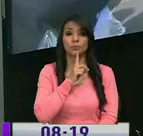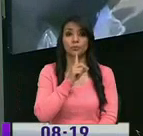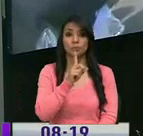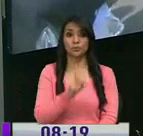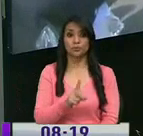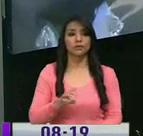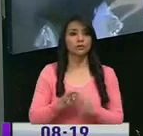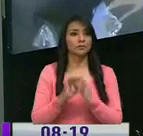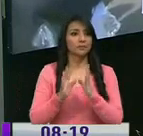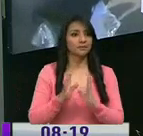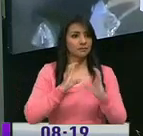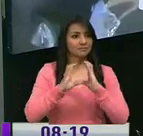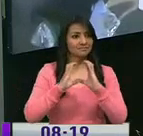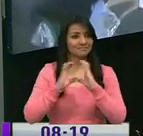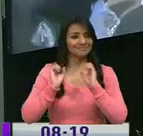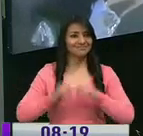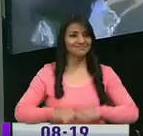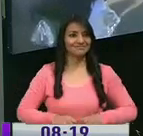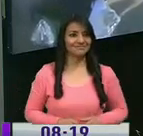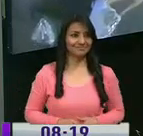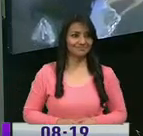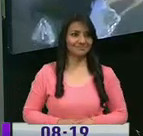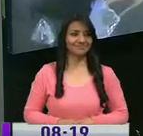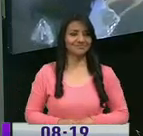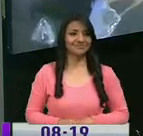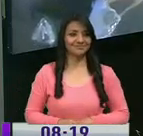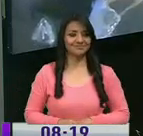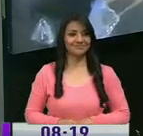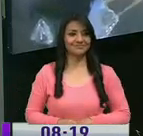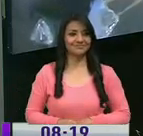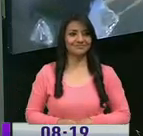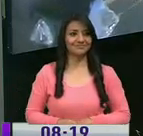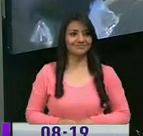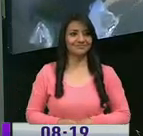en cambio, conversa con los vecinos. Adelante.